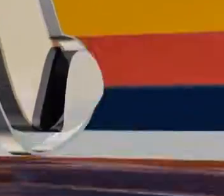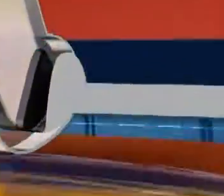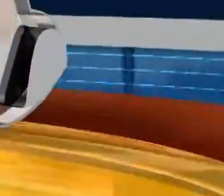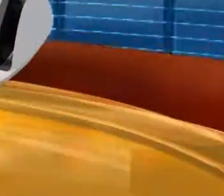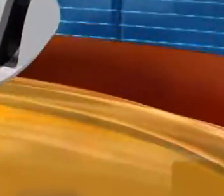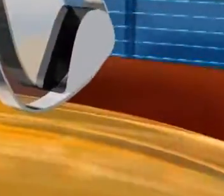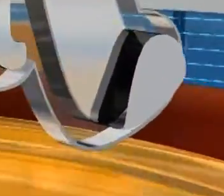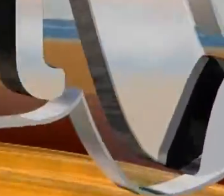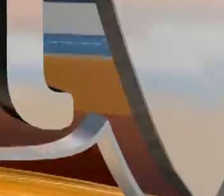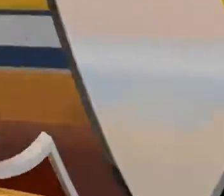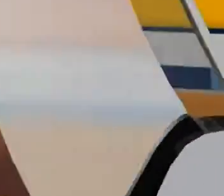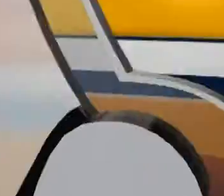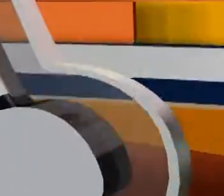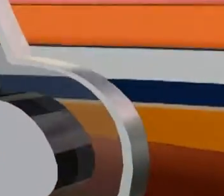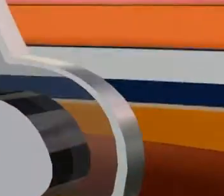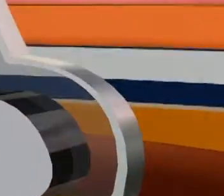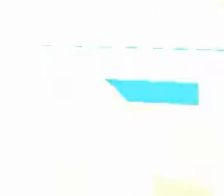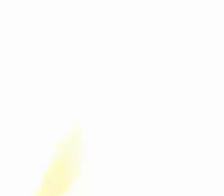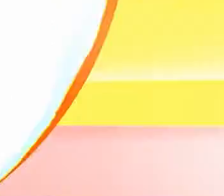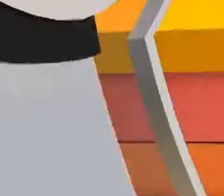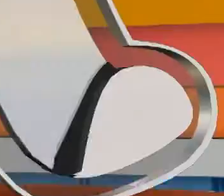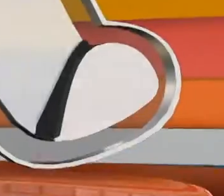noticias canal